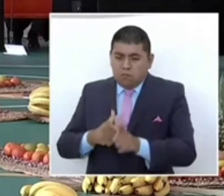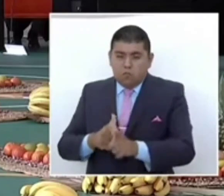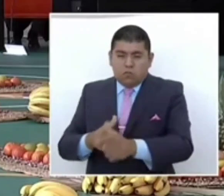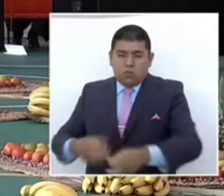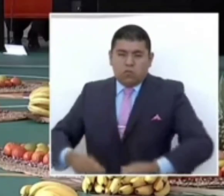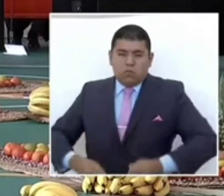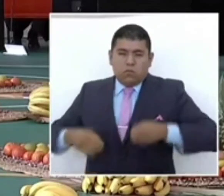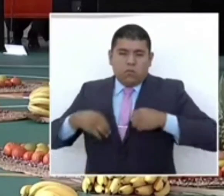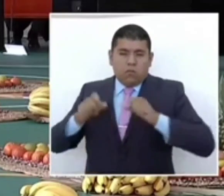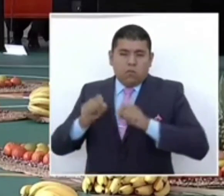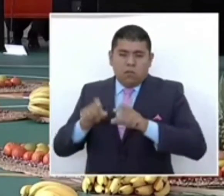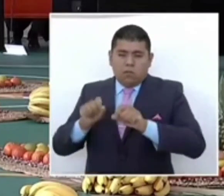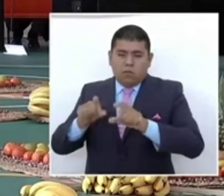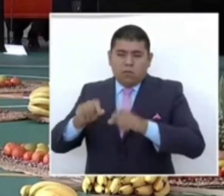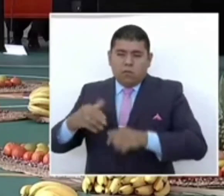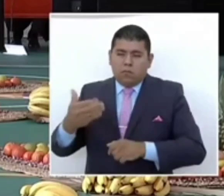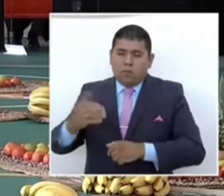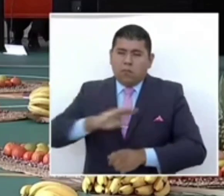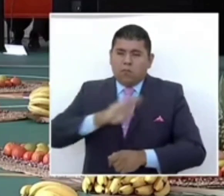porque